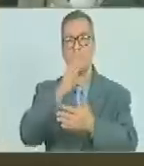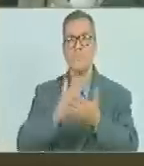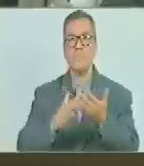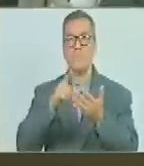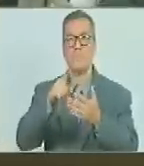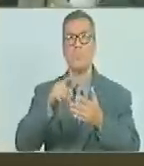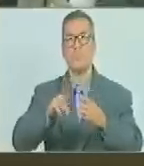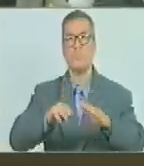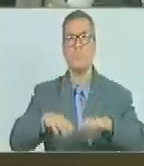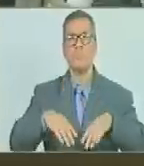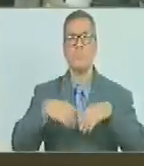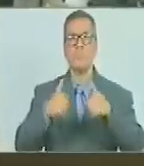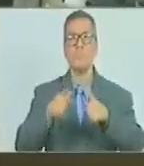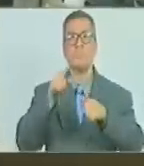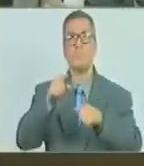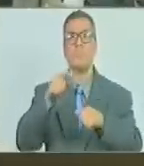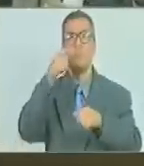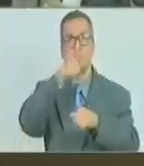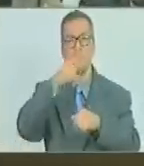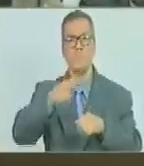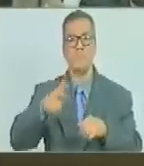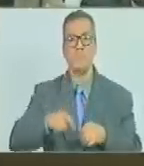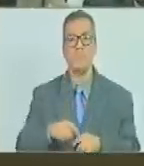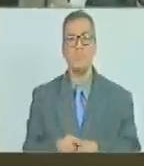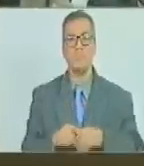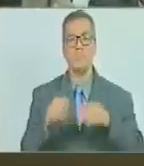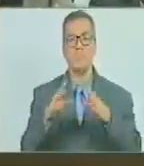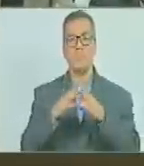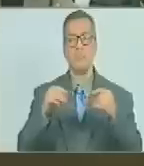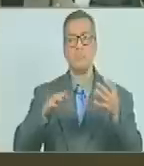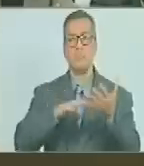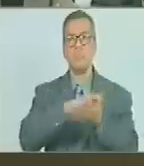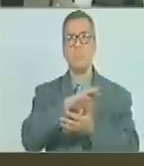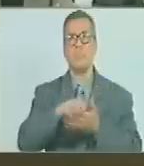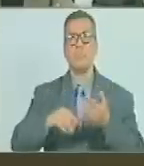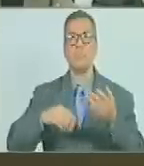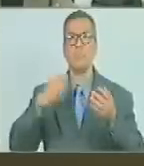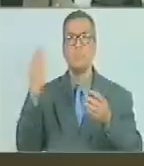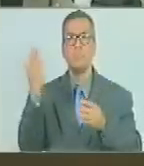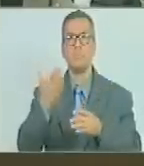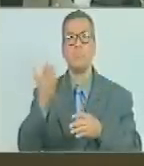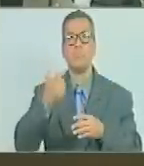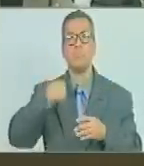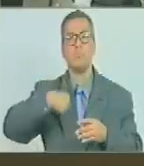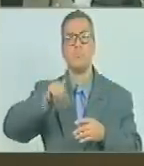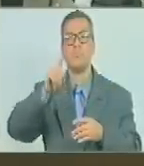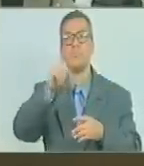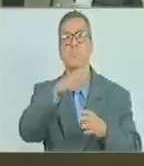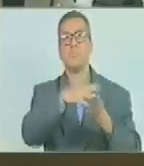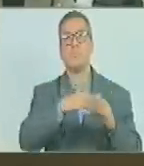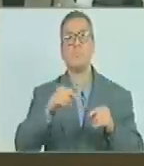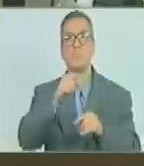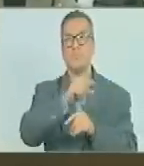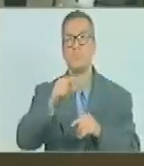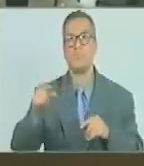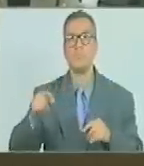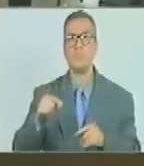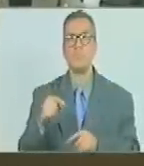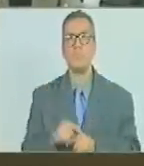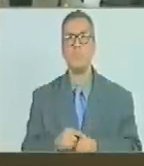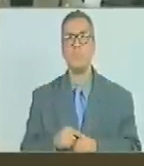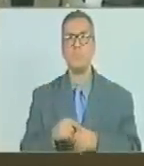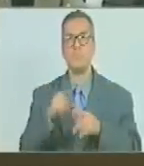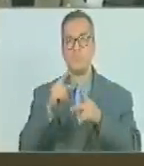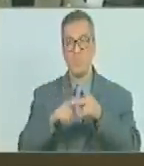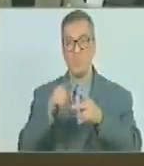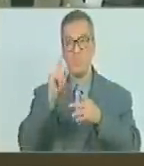para salvar a este pueblo de las atrocidades de la dictadura. Todas y todos ellos, los y